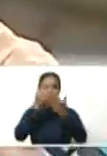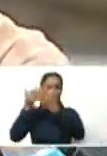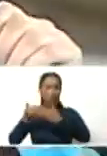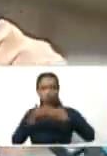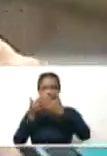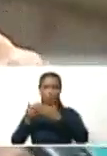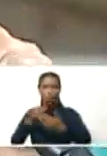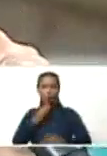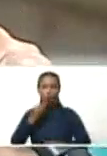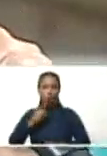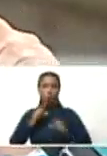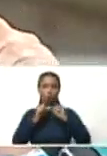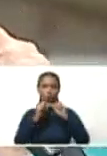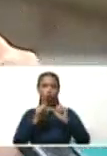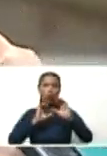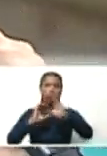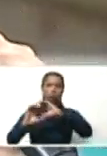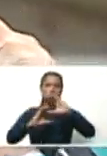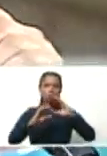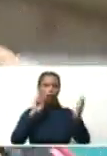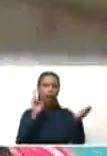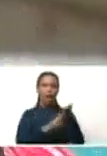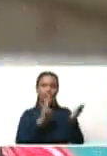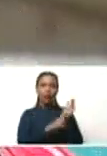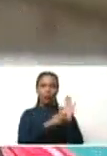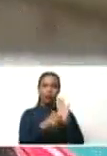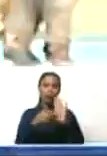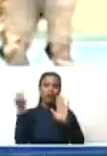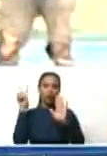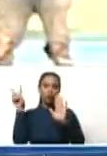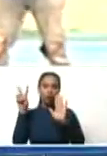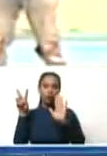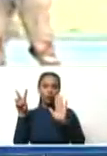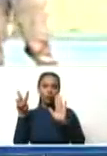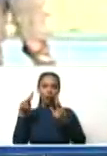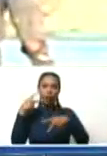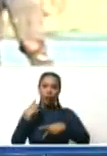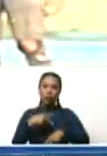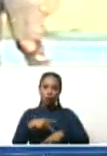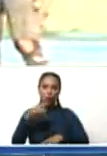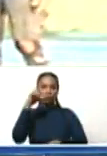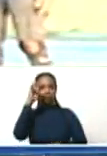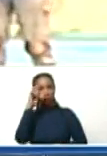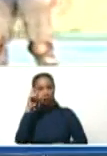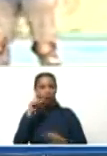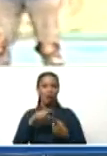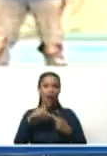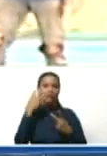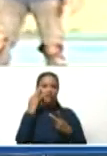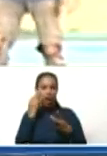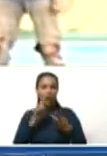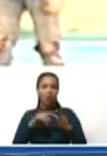nuestra juventud, siga comunicando la verdad de Venezuela. A través de TikTok, Instagram,